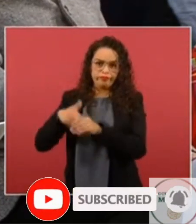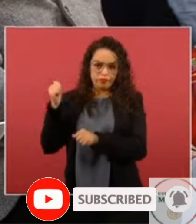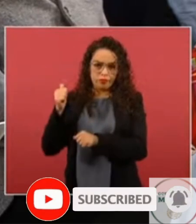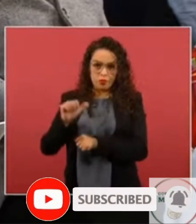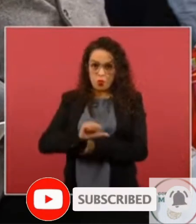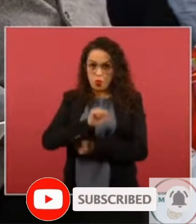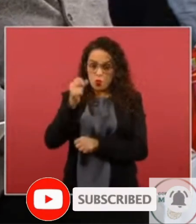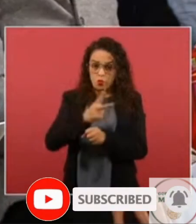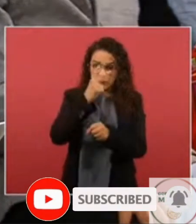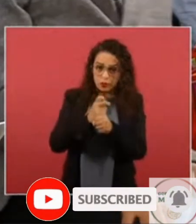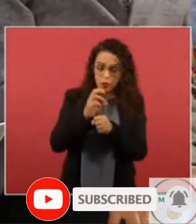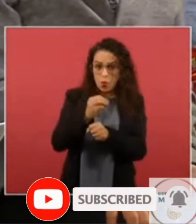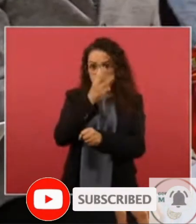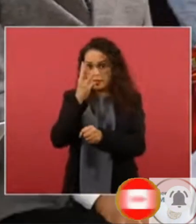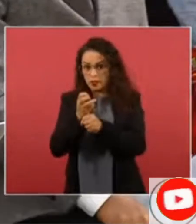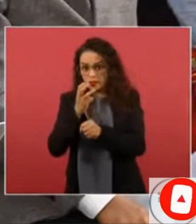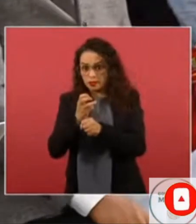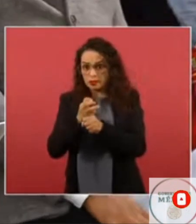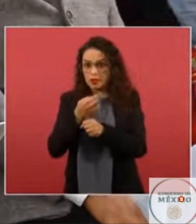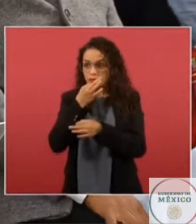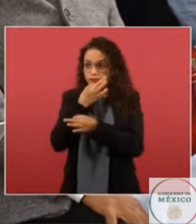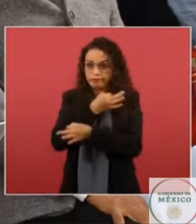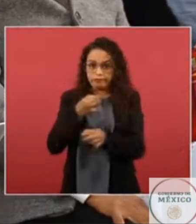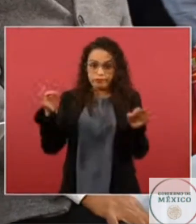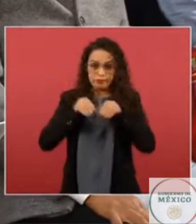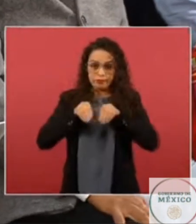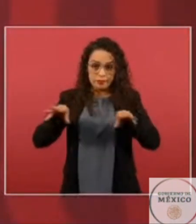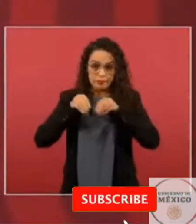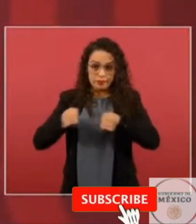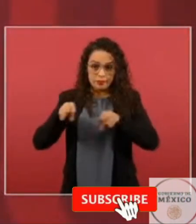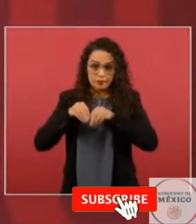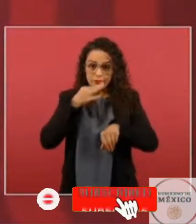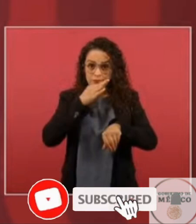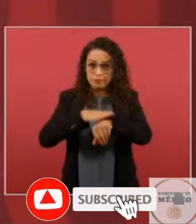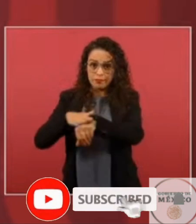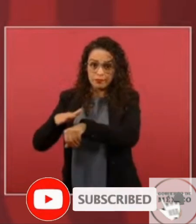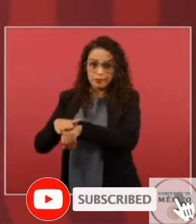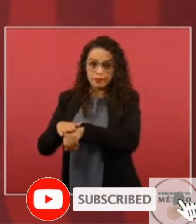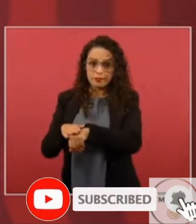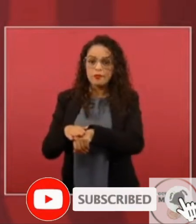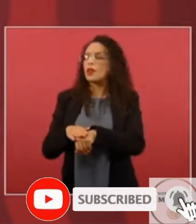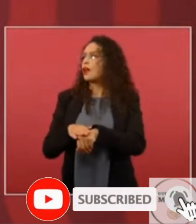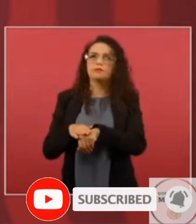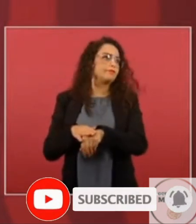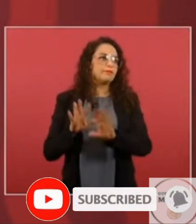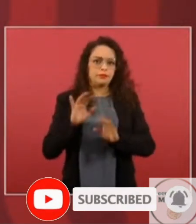segunda o tercera, una segunda convocatoria? ¿Qué va a pasar? Y si van a abrir. Va a ser permanente el